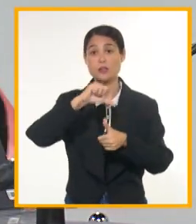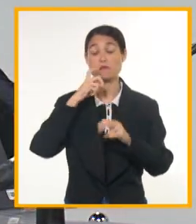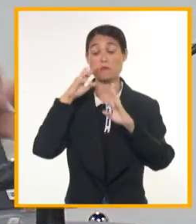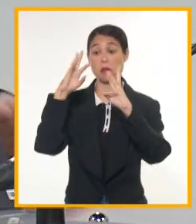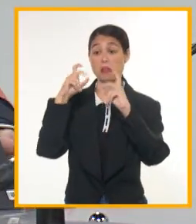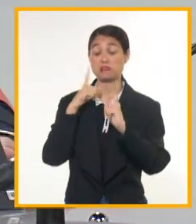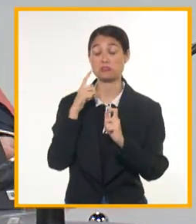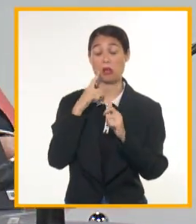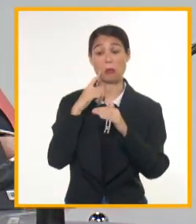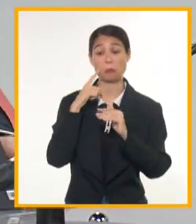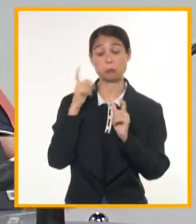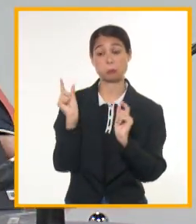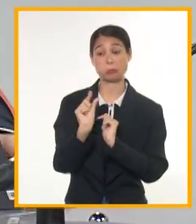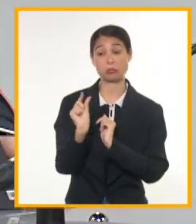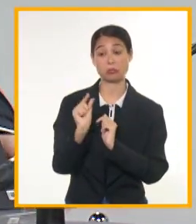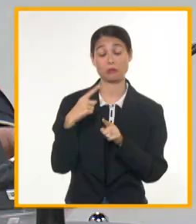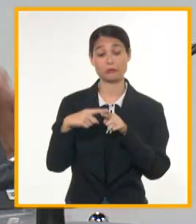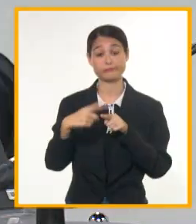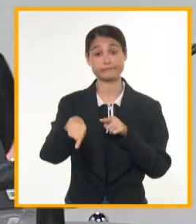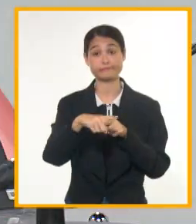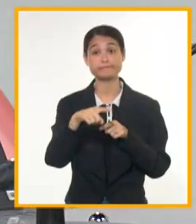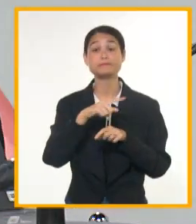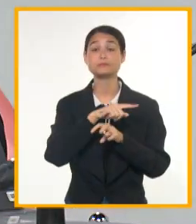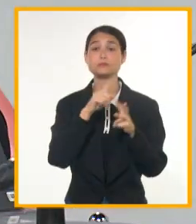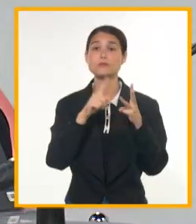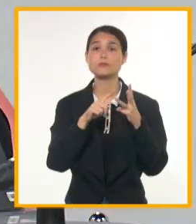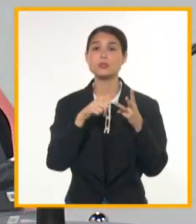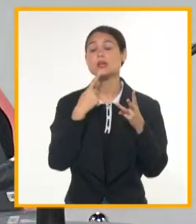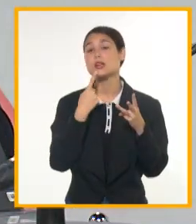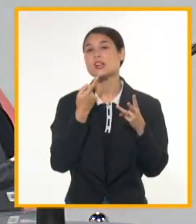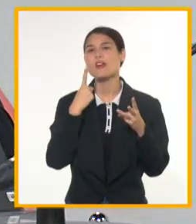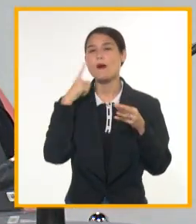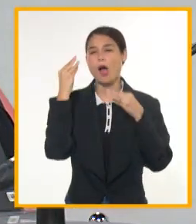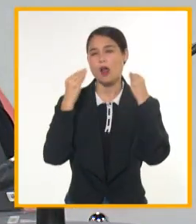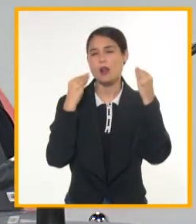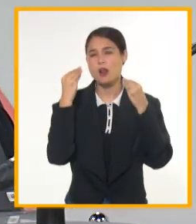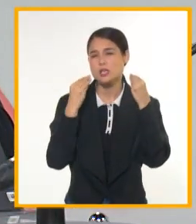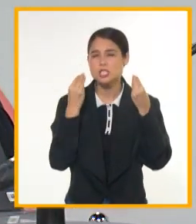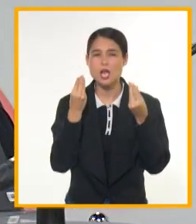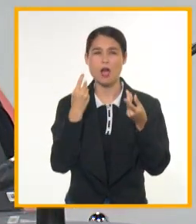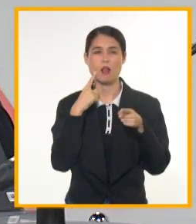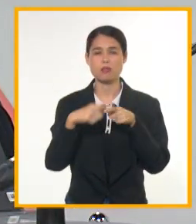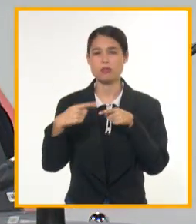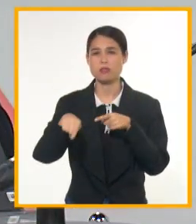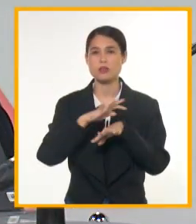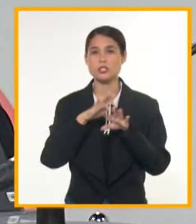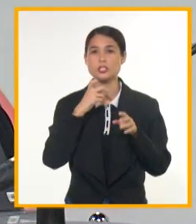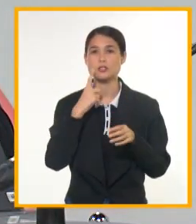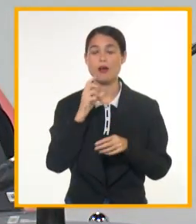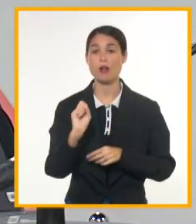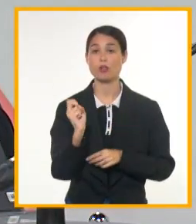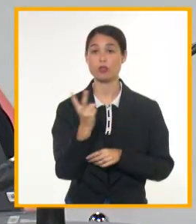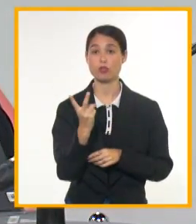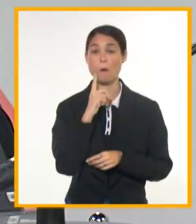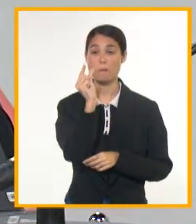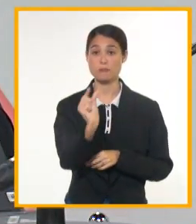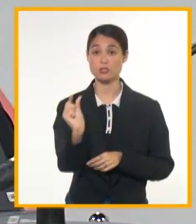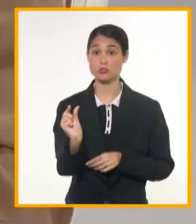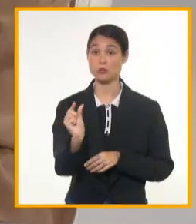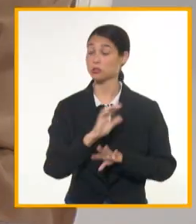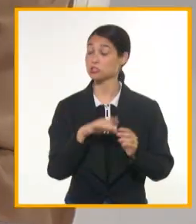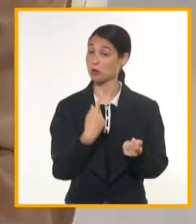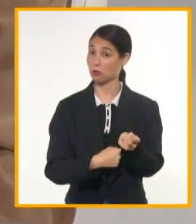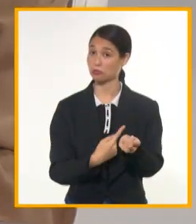resultados. Y bueno, para analizar todas estas cuestiones me acompañan dos panelistas habituales en nuestro programa. Julio César